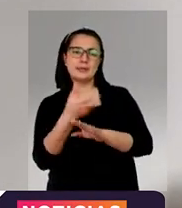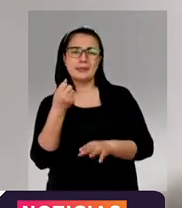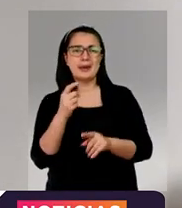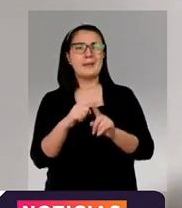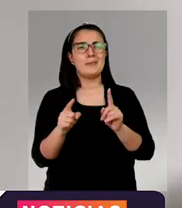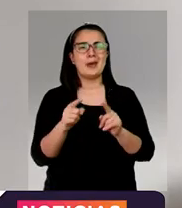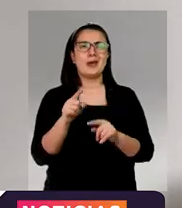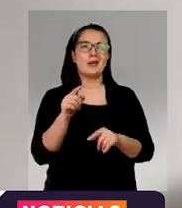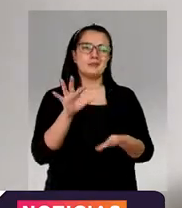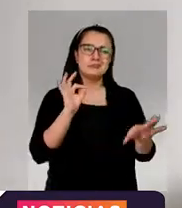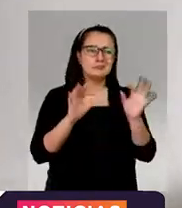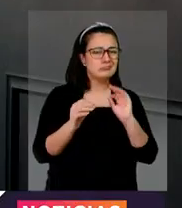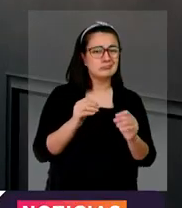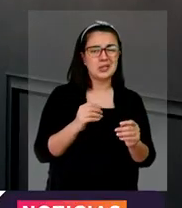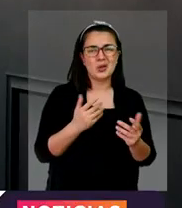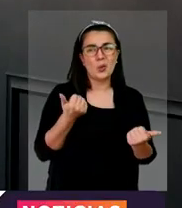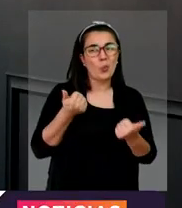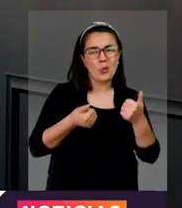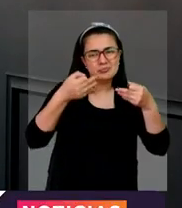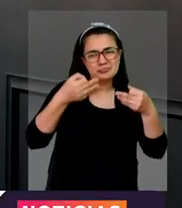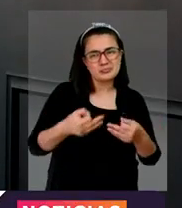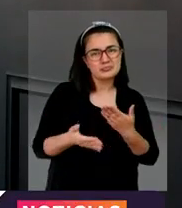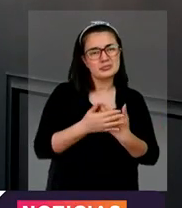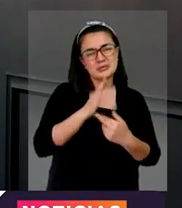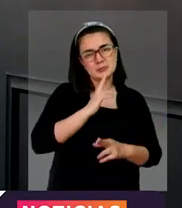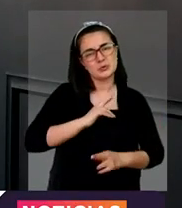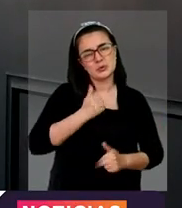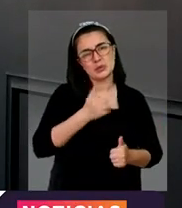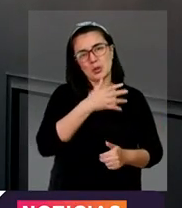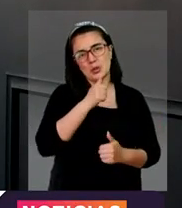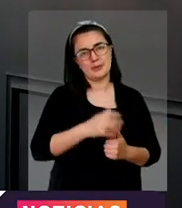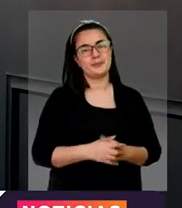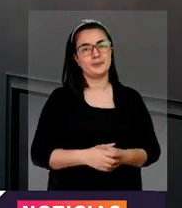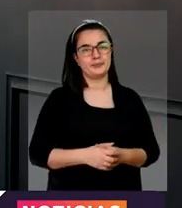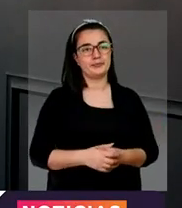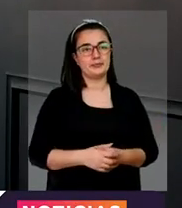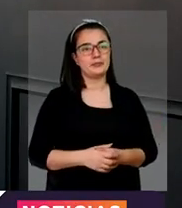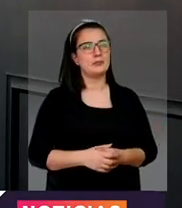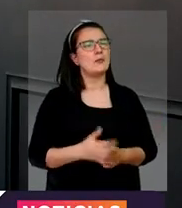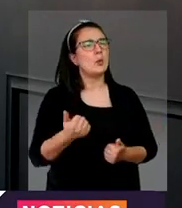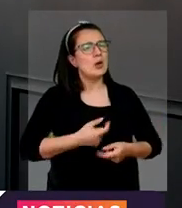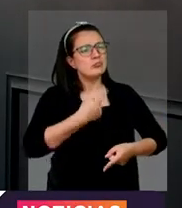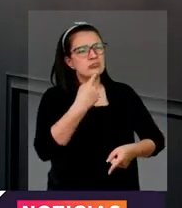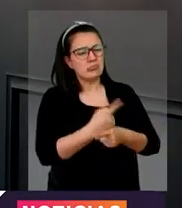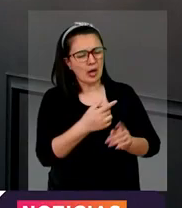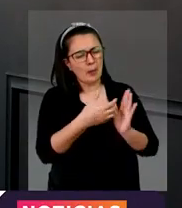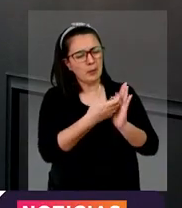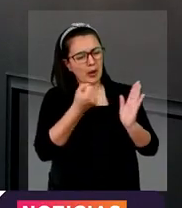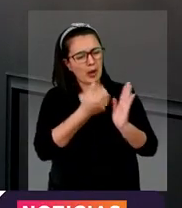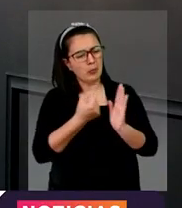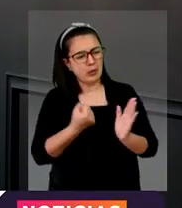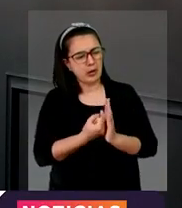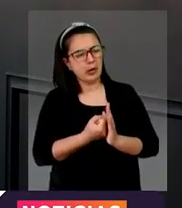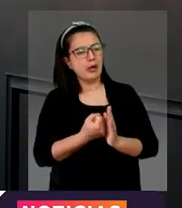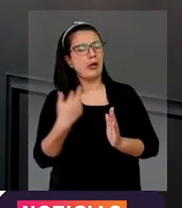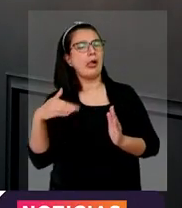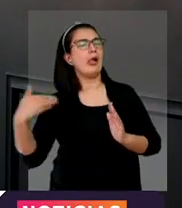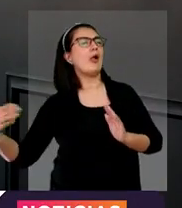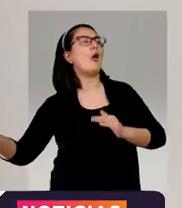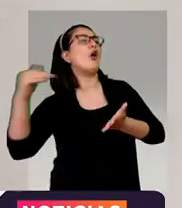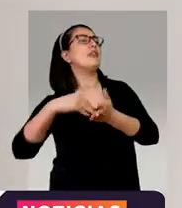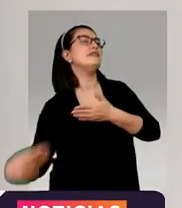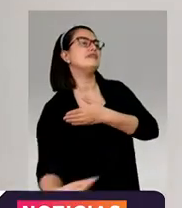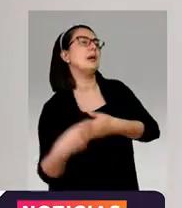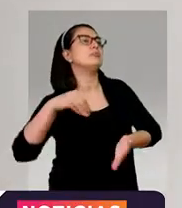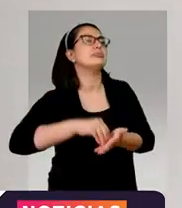¿qué? Todavía no hay garantía. ¿Pero qué garantiza que lo retirado no se vuelva a incluir más adelante?